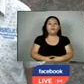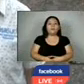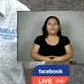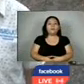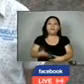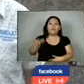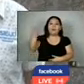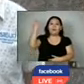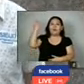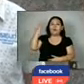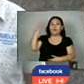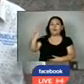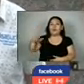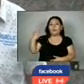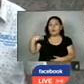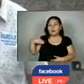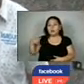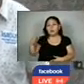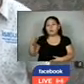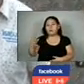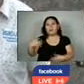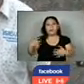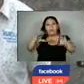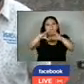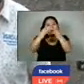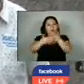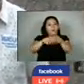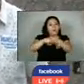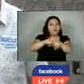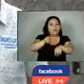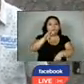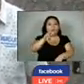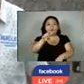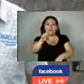pasado con el mundial de stand-up paddle, en el 2019,